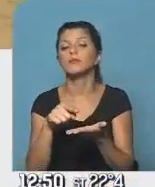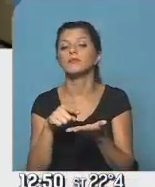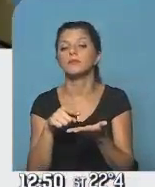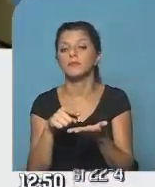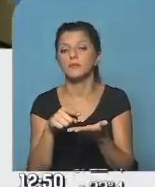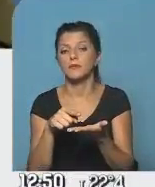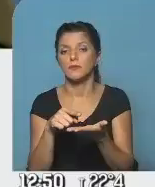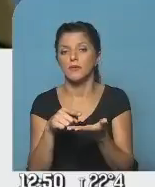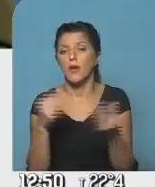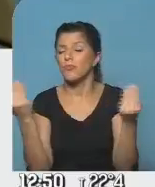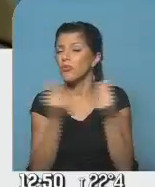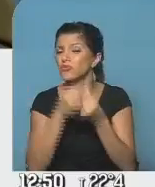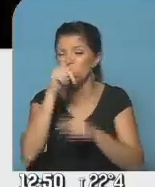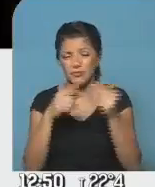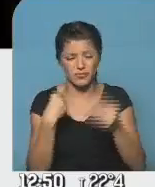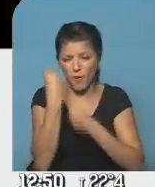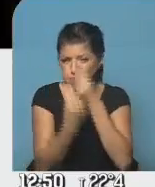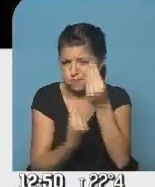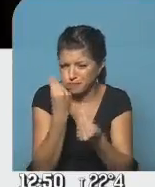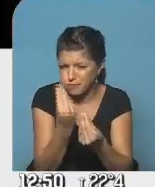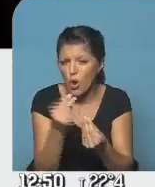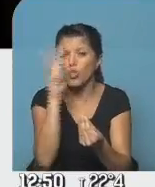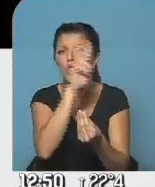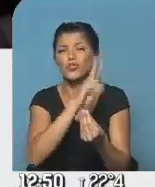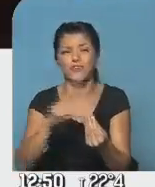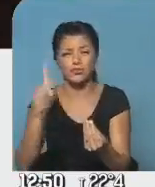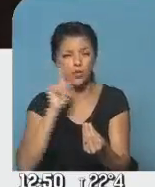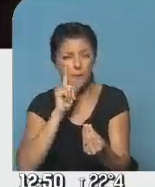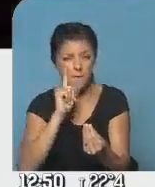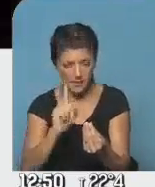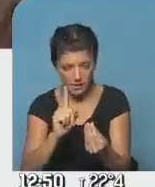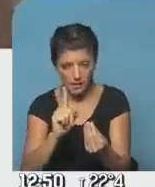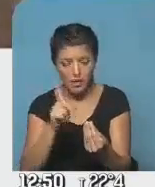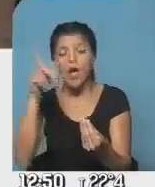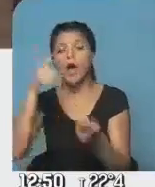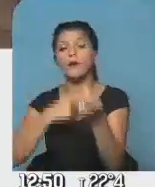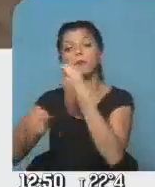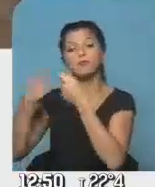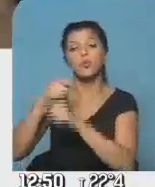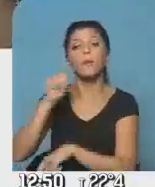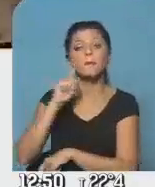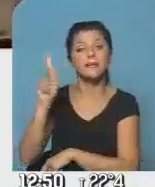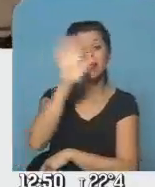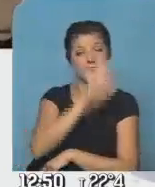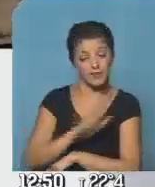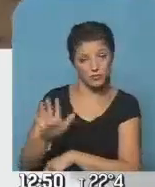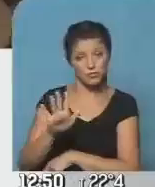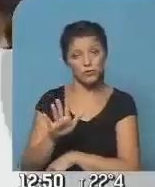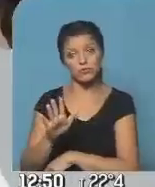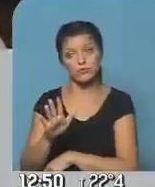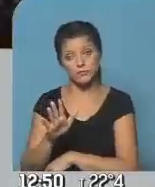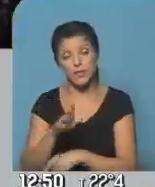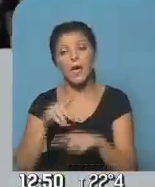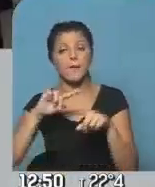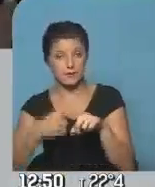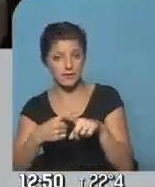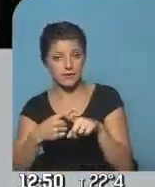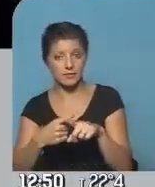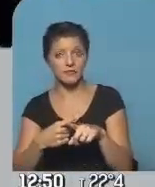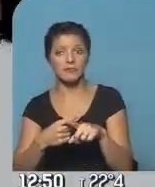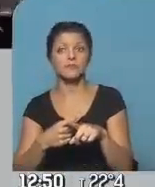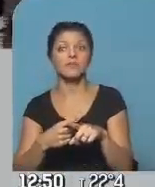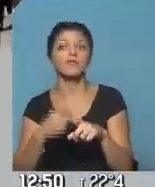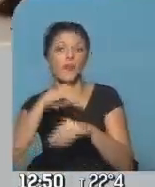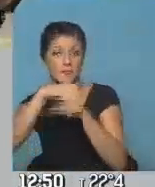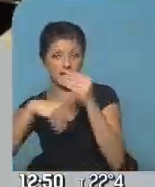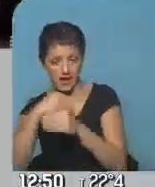altísima cantidad de habitantes, 200.000. Se estaban negociando 1.500 militantes y 6.000 familiares de ellos. Esa era la negociación. Assad